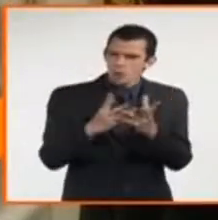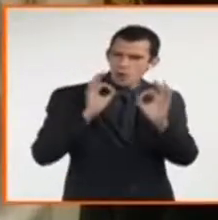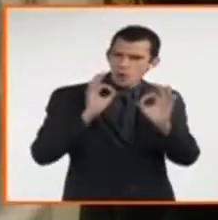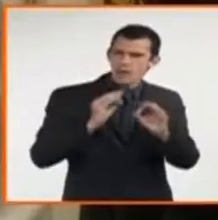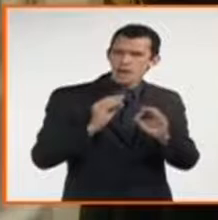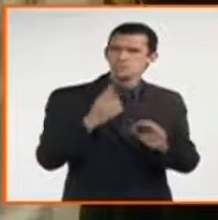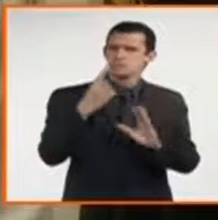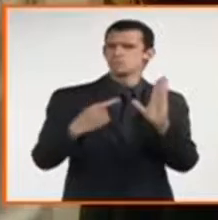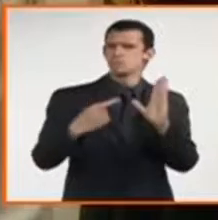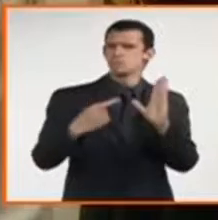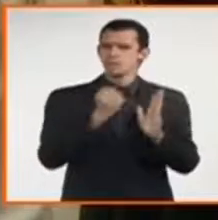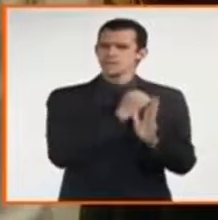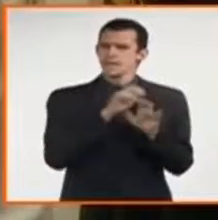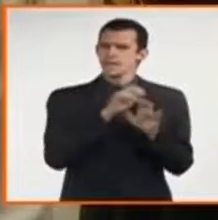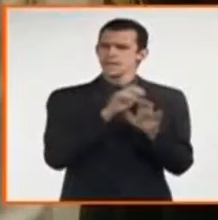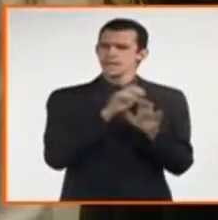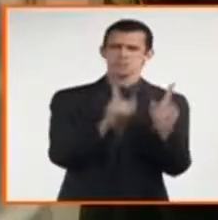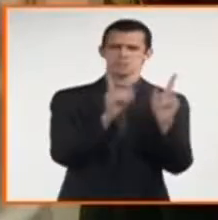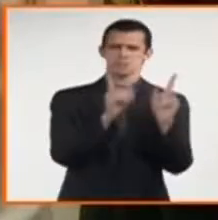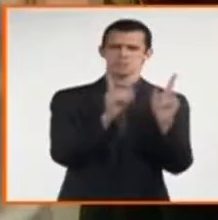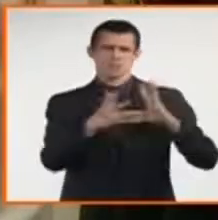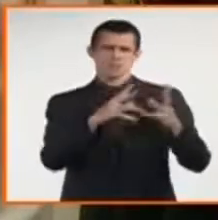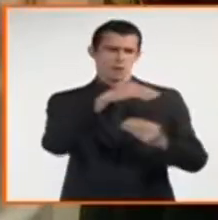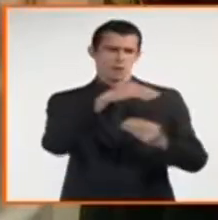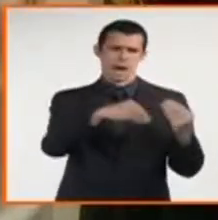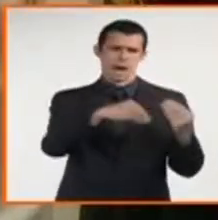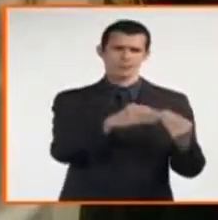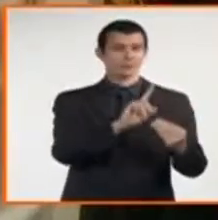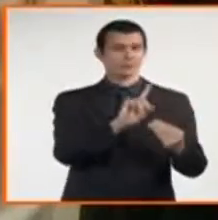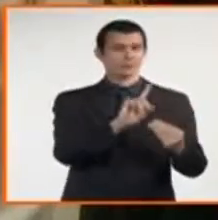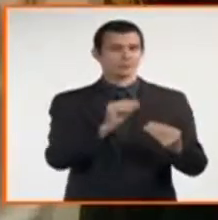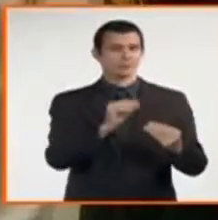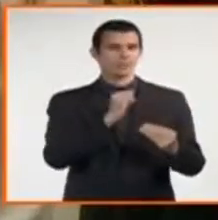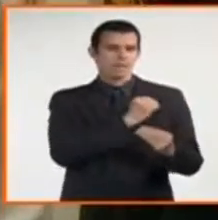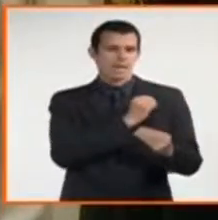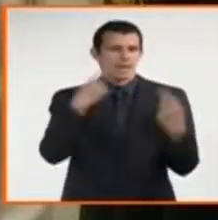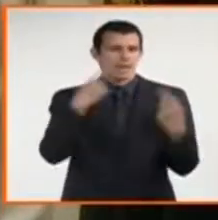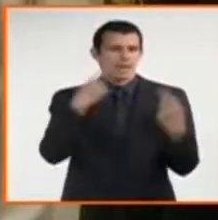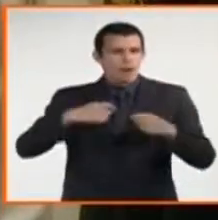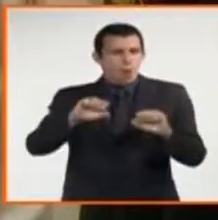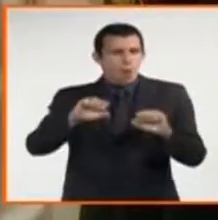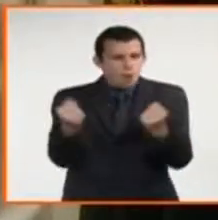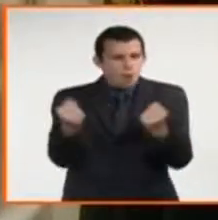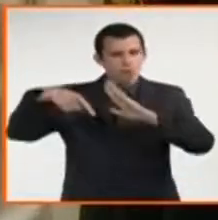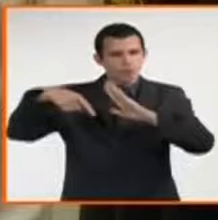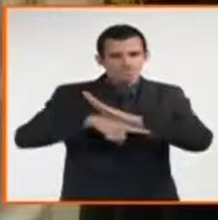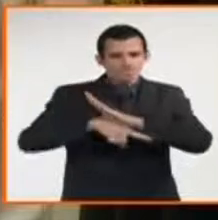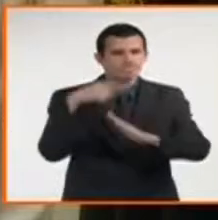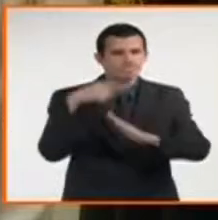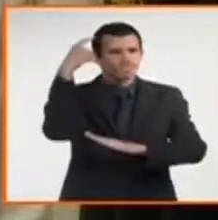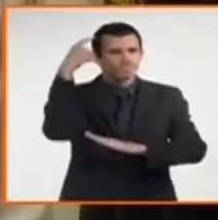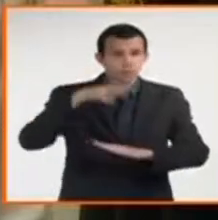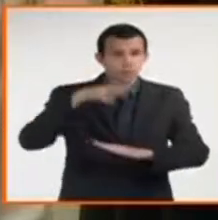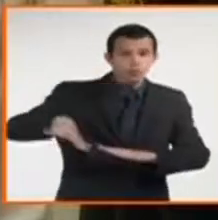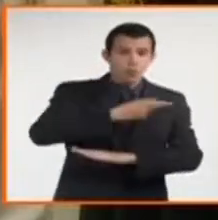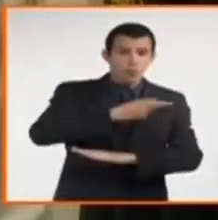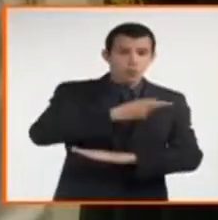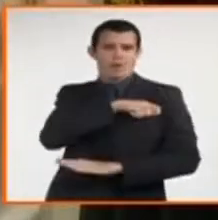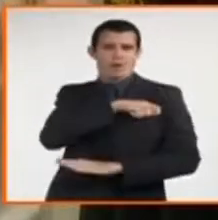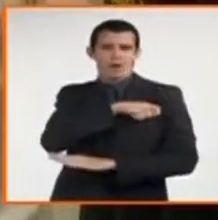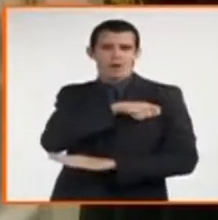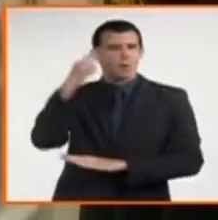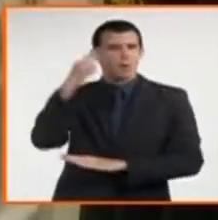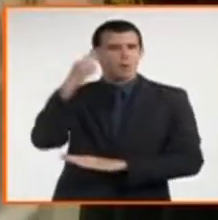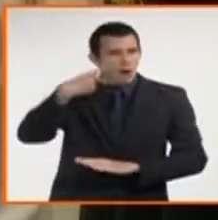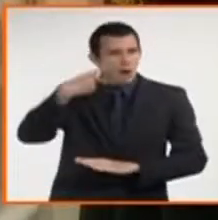político, de cambiar las instituciones, sino que había que llegar a transformar también a los seres humanos, de llegar al sentido